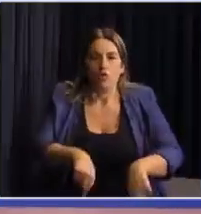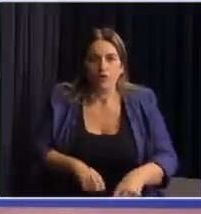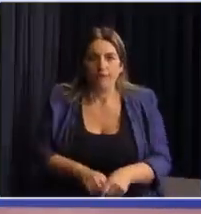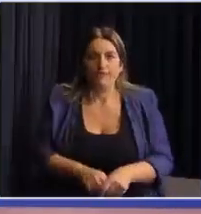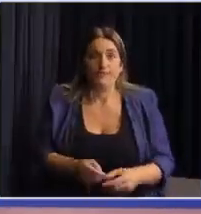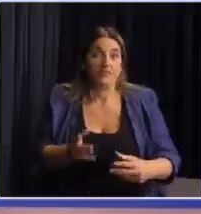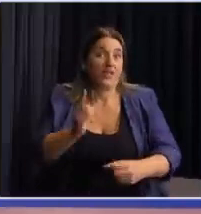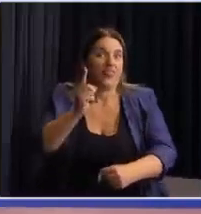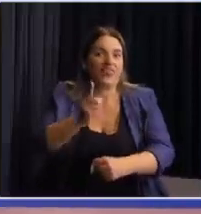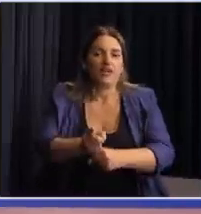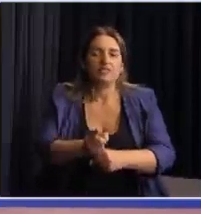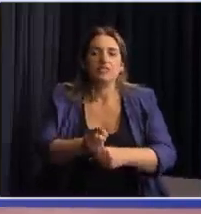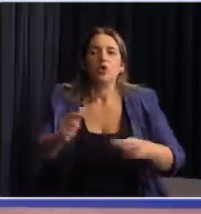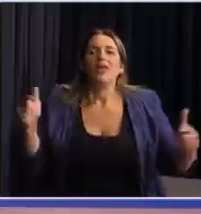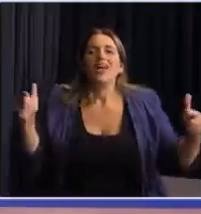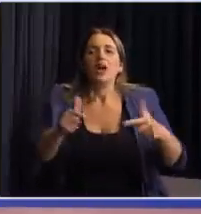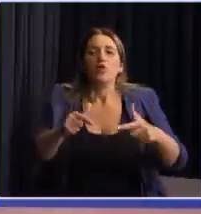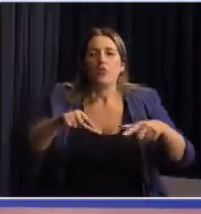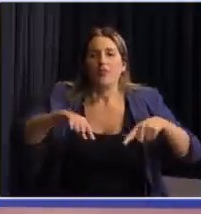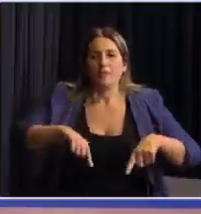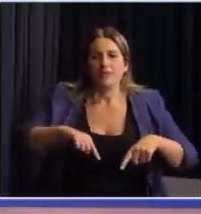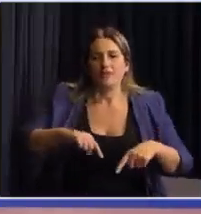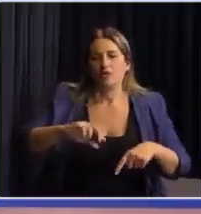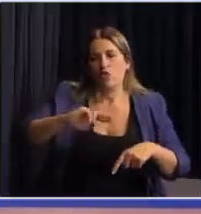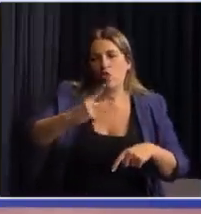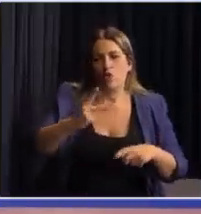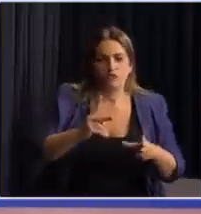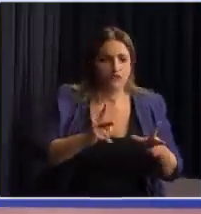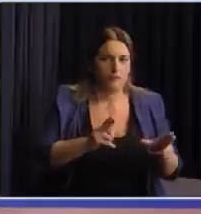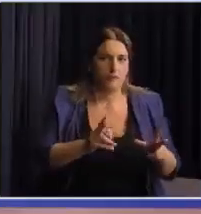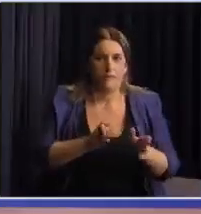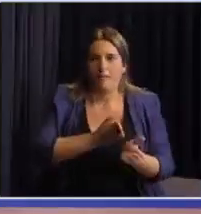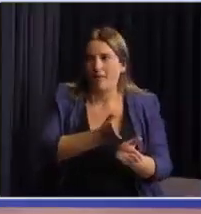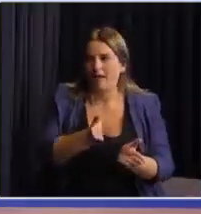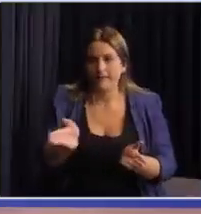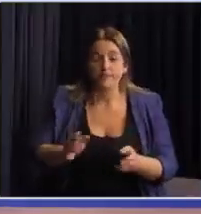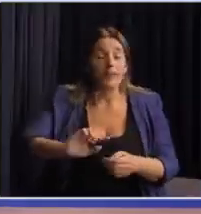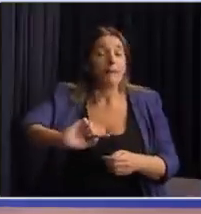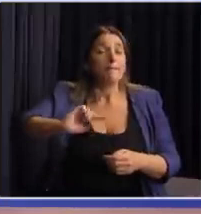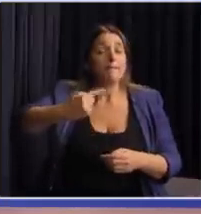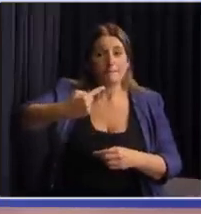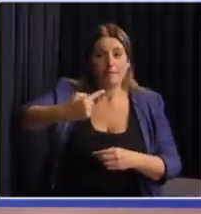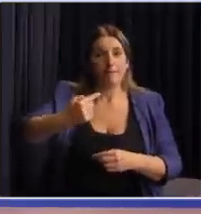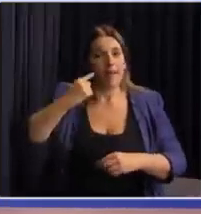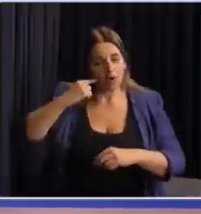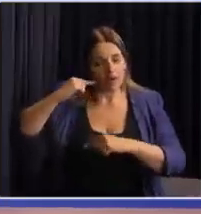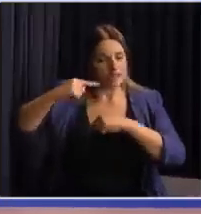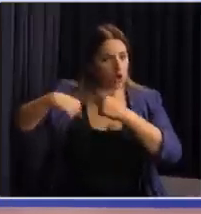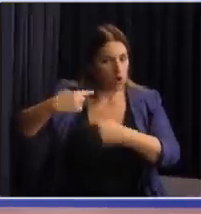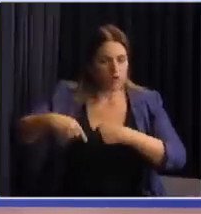la decisión del Consejo de Ministros tiene dos partes. La primera es sostener,